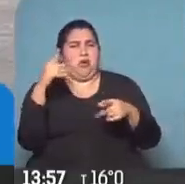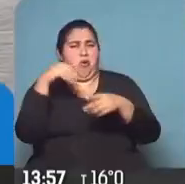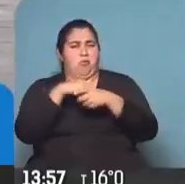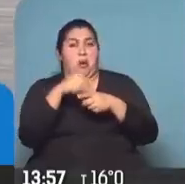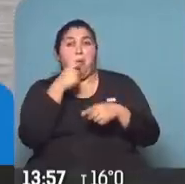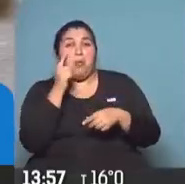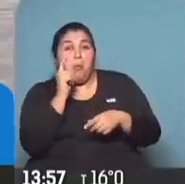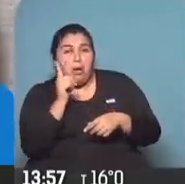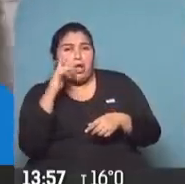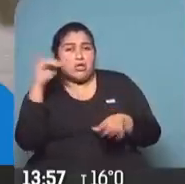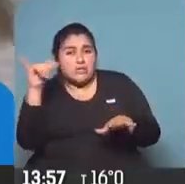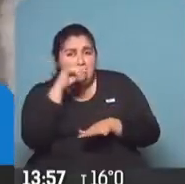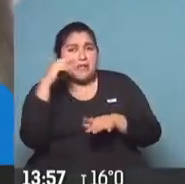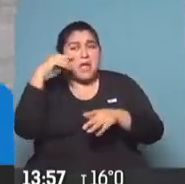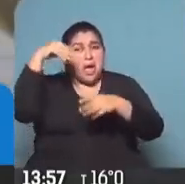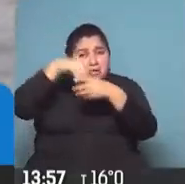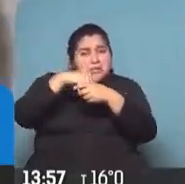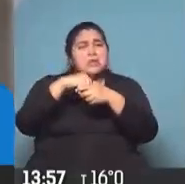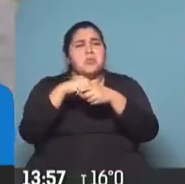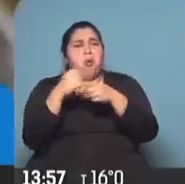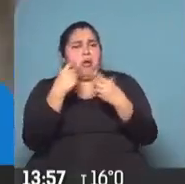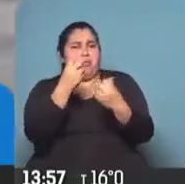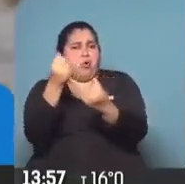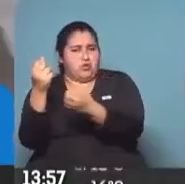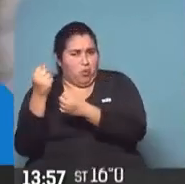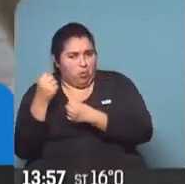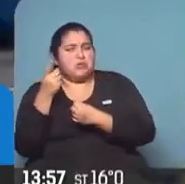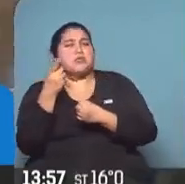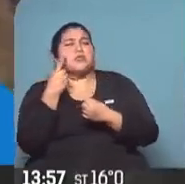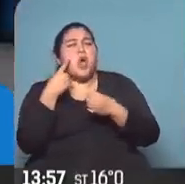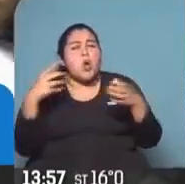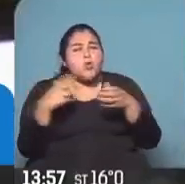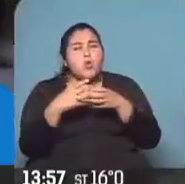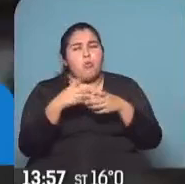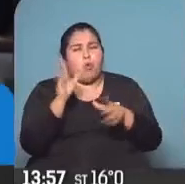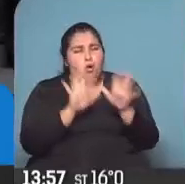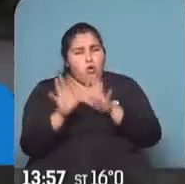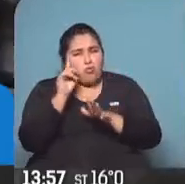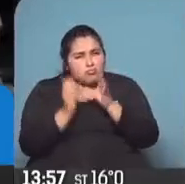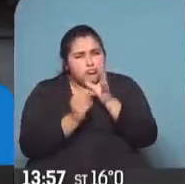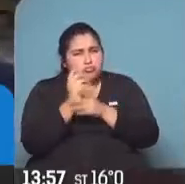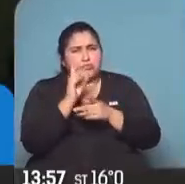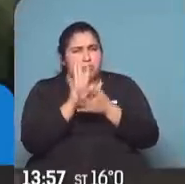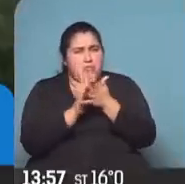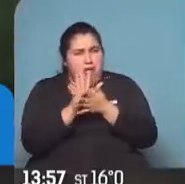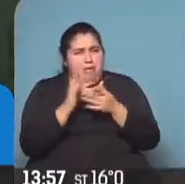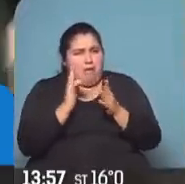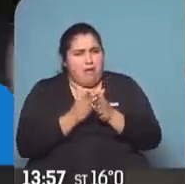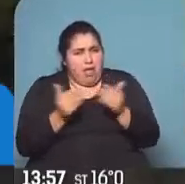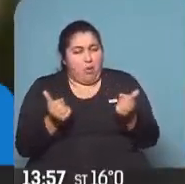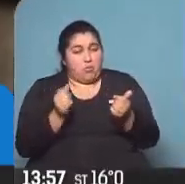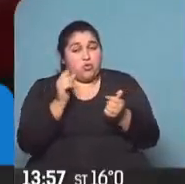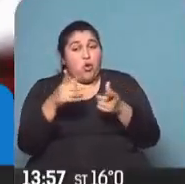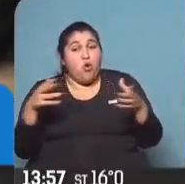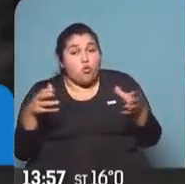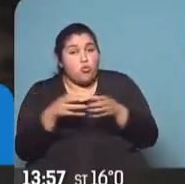aeronave los pasajeros conformando equipo de prevención y respuesta eficaz y el grupo especial